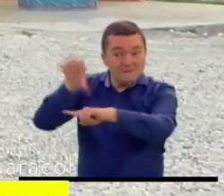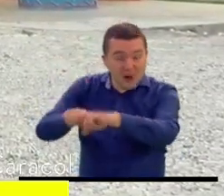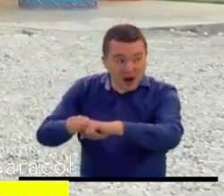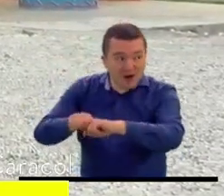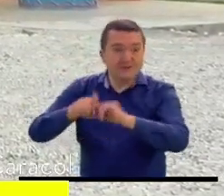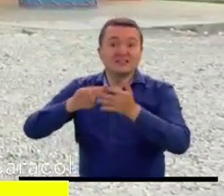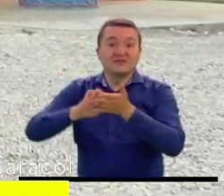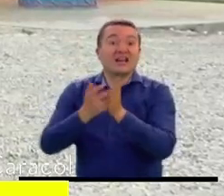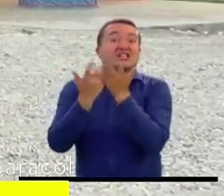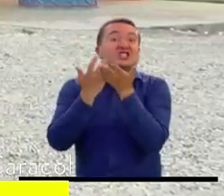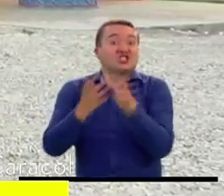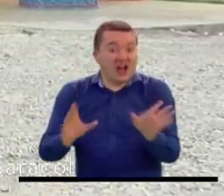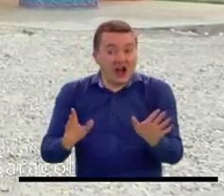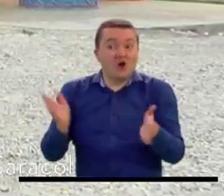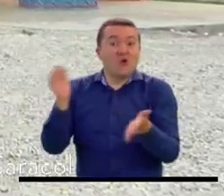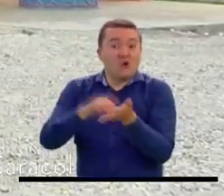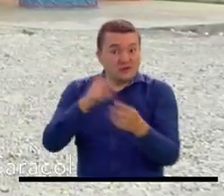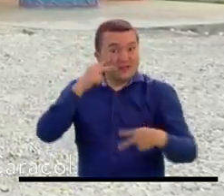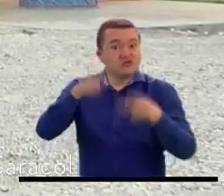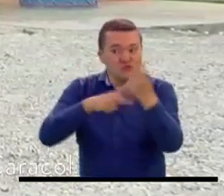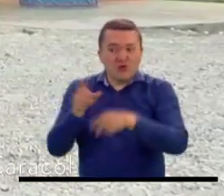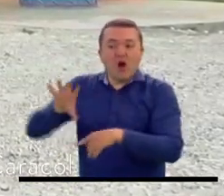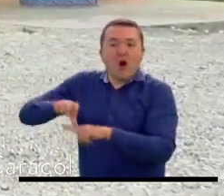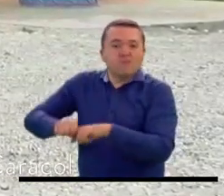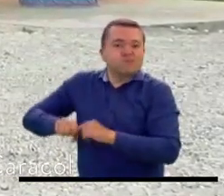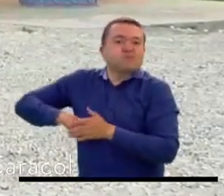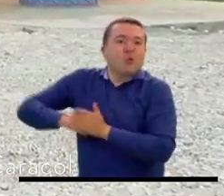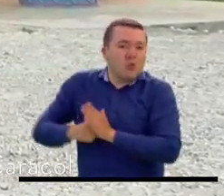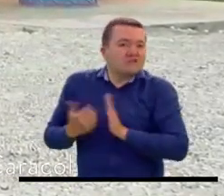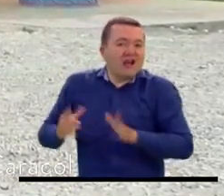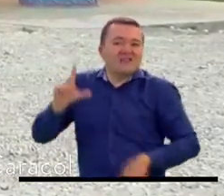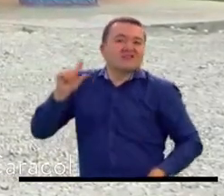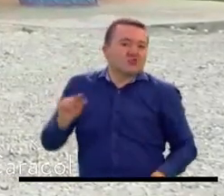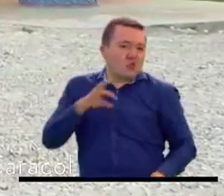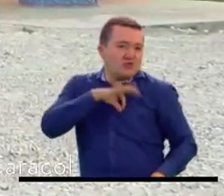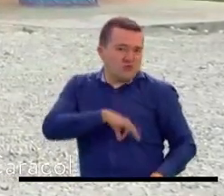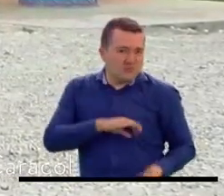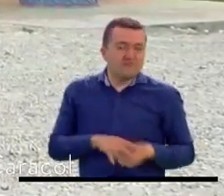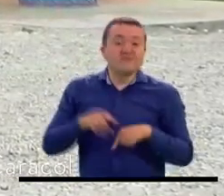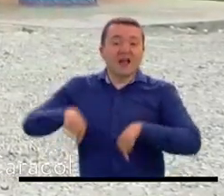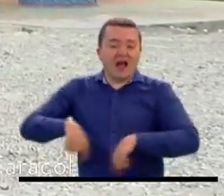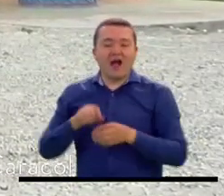turismo en el país. Desde el municipio de Puerto Triunfo, Antioquia, Brian Camargo Herrera, Noticias Caracol.